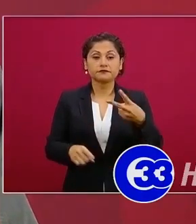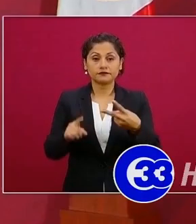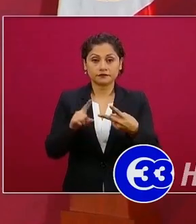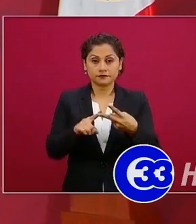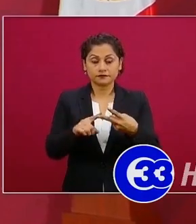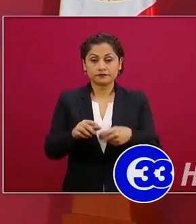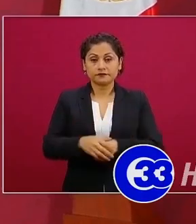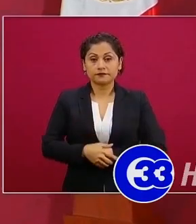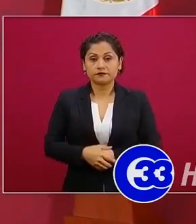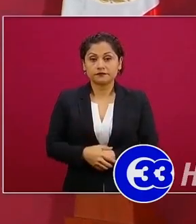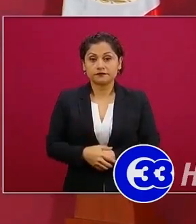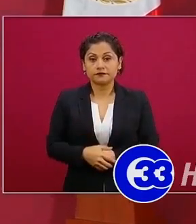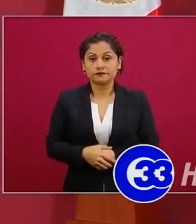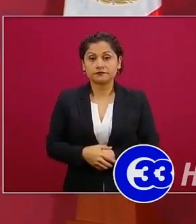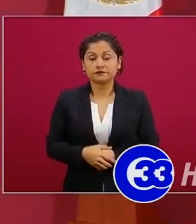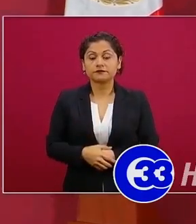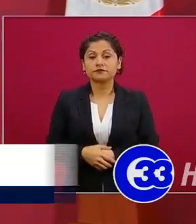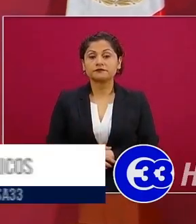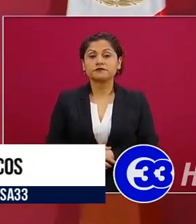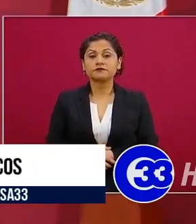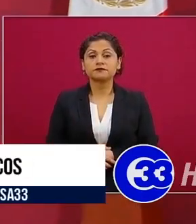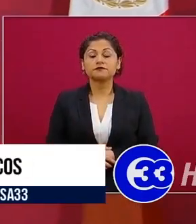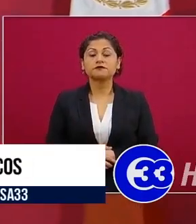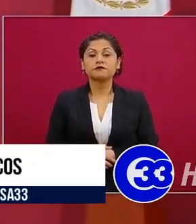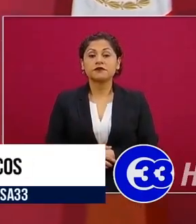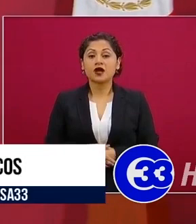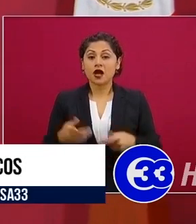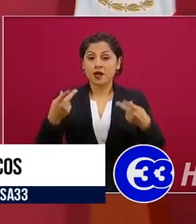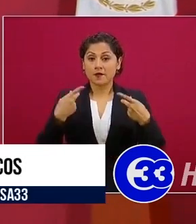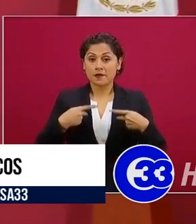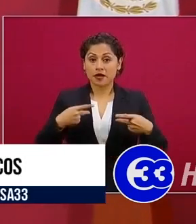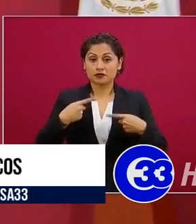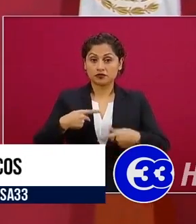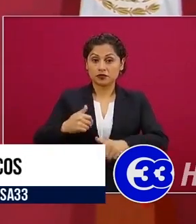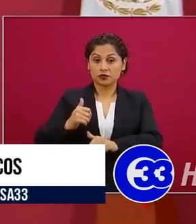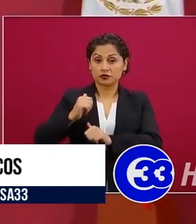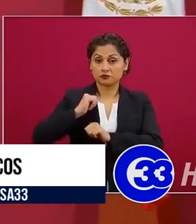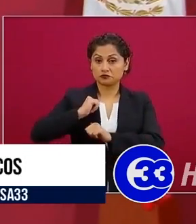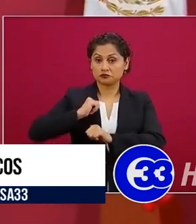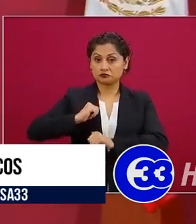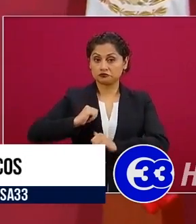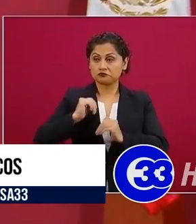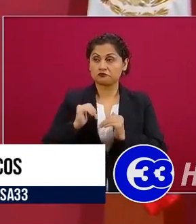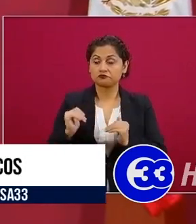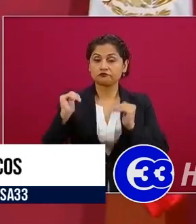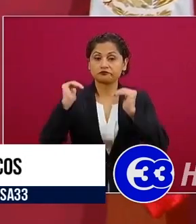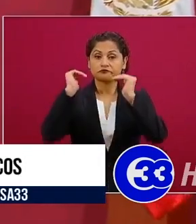se reducirá el salario de los altos funcionarios públicos